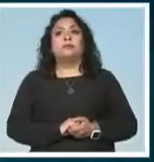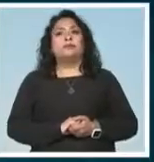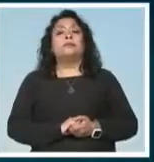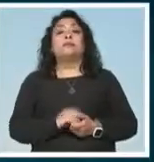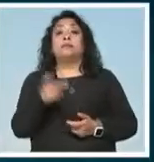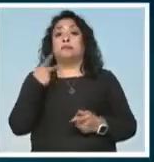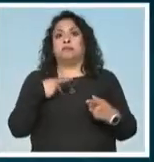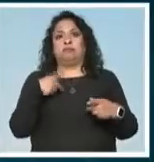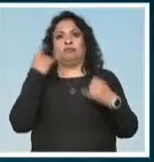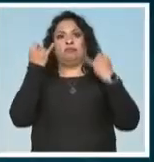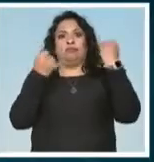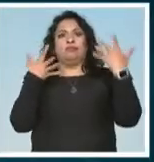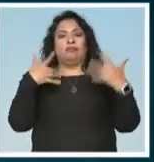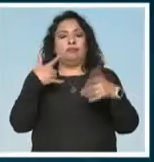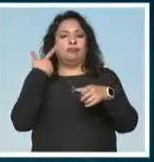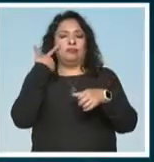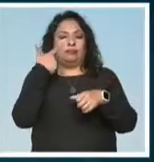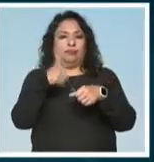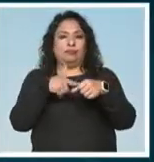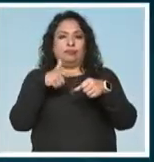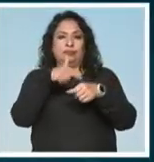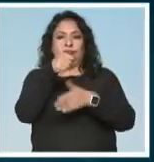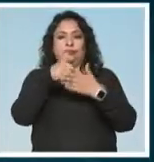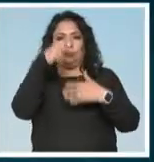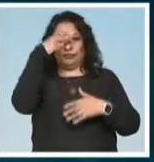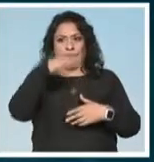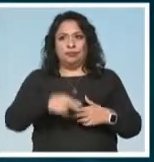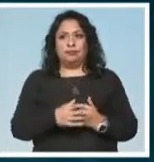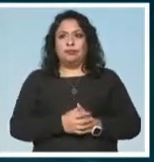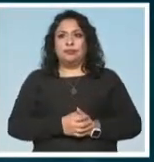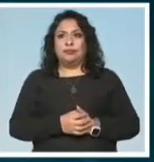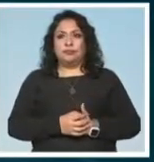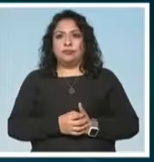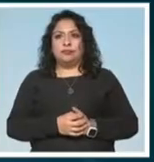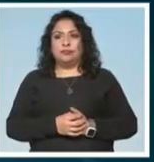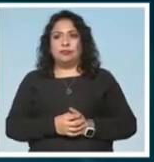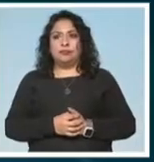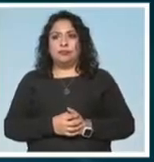Seres fantásticos llenarán de color la Ciudad de México.